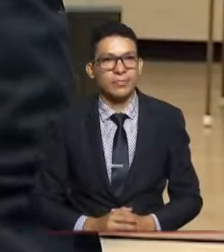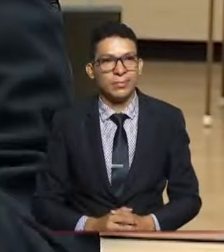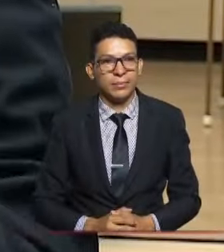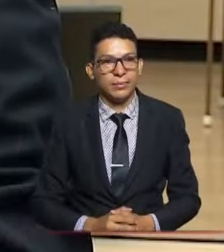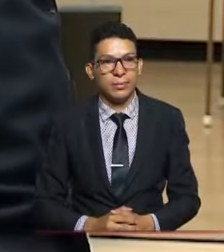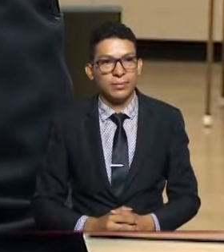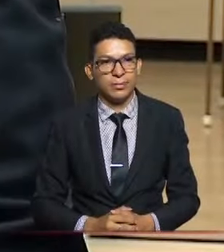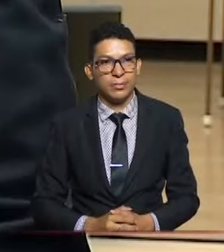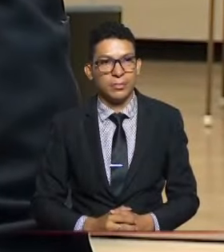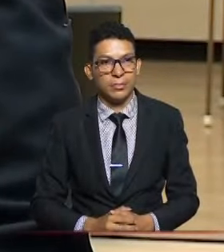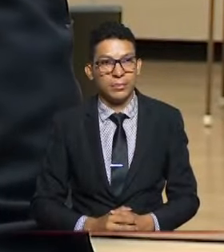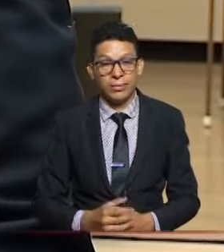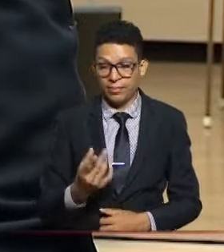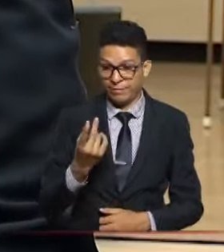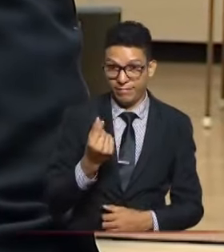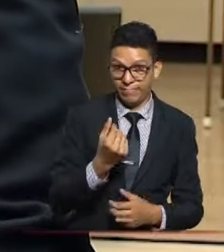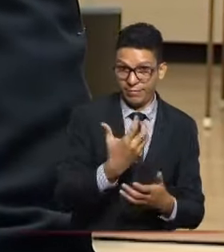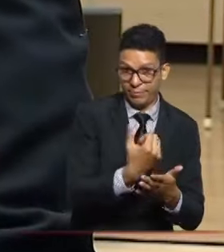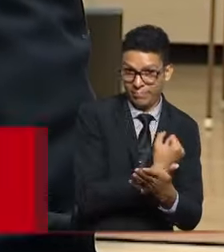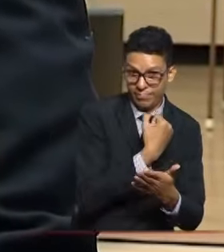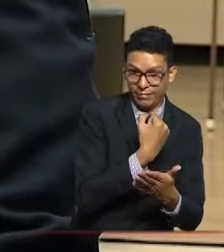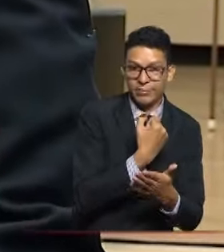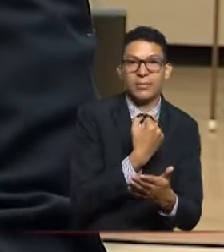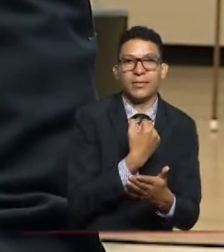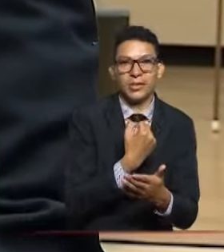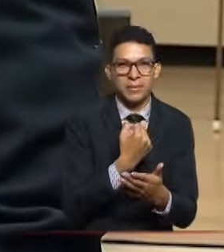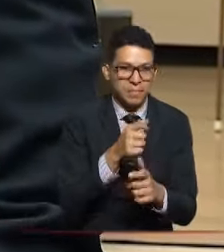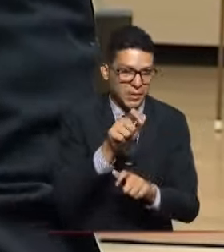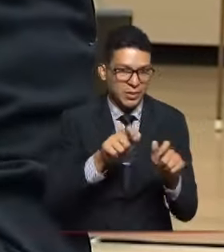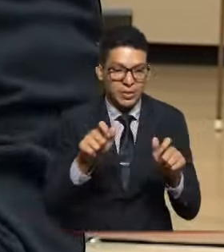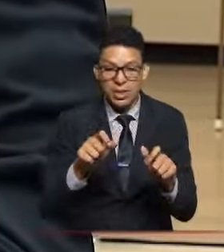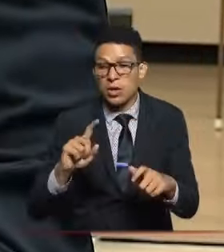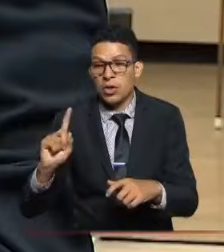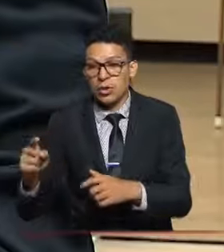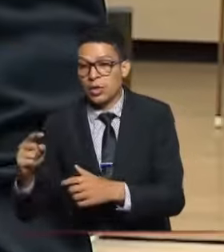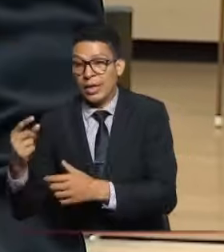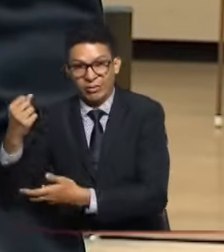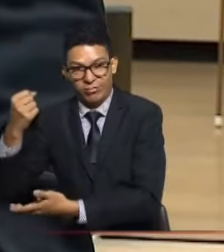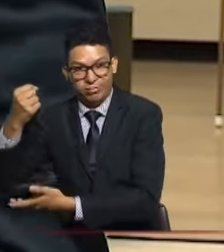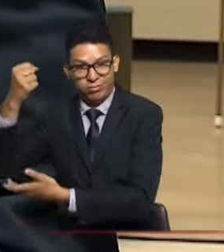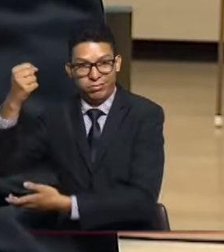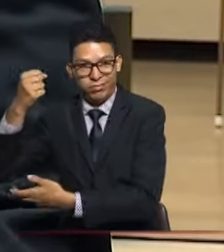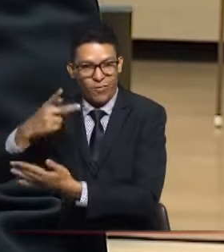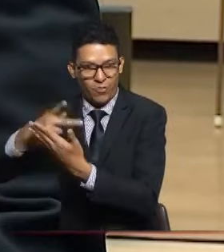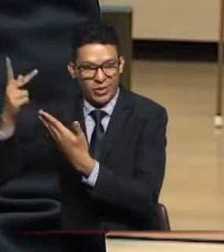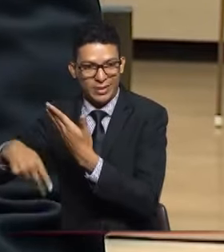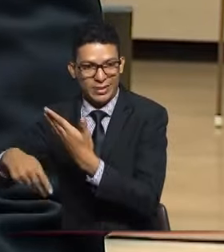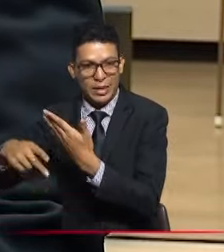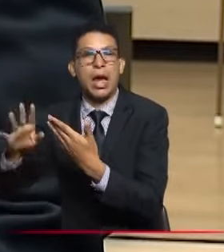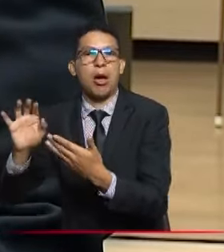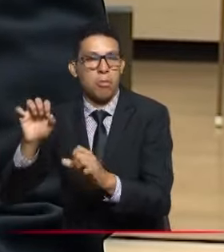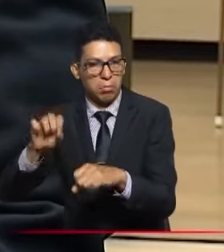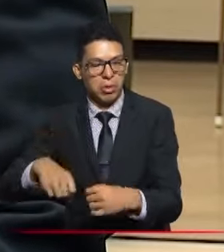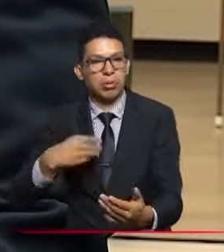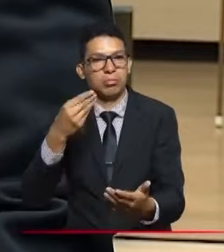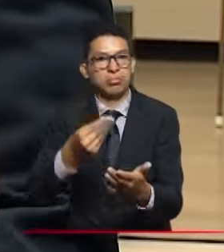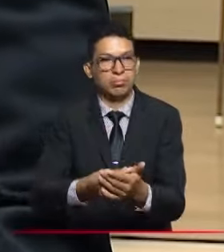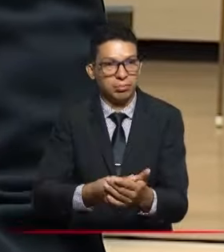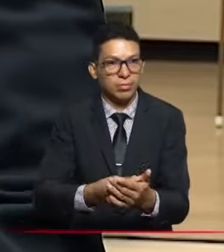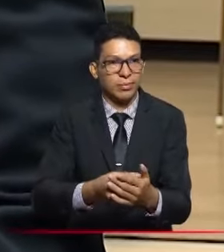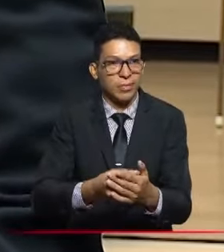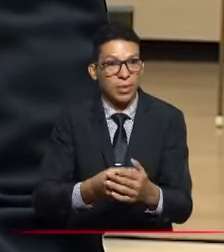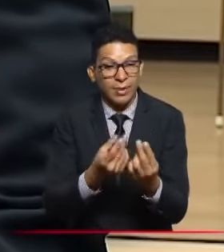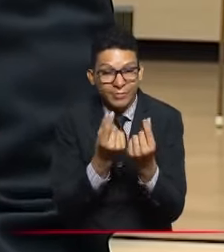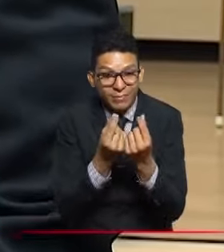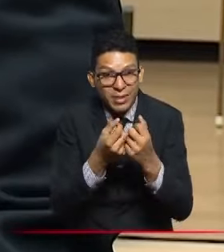tarifa y con las fuentes de movilidad se pueda pagar el sistema, se acabarían los problemas